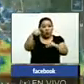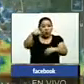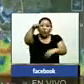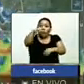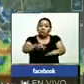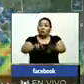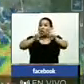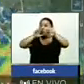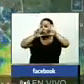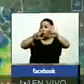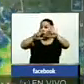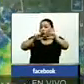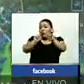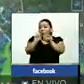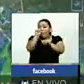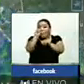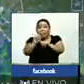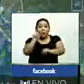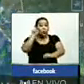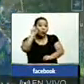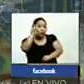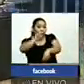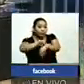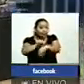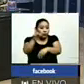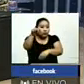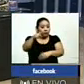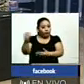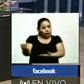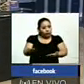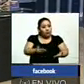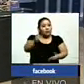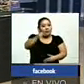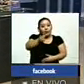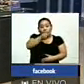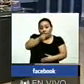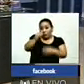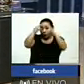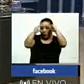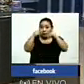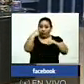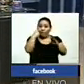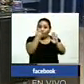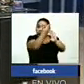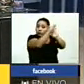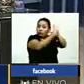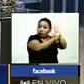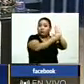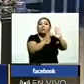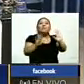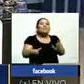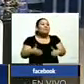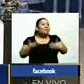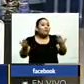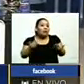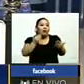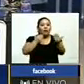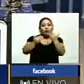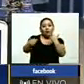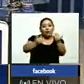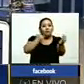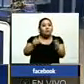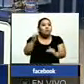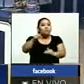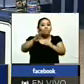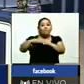las 8:01, bienvenidos a la emisión estelar de Noticiero Hechos. Ya le mostrábamos las imágenes y más adelante les tendremos detalles también de lo